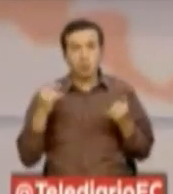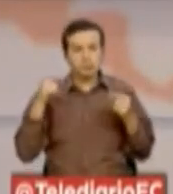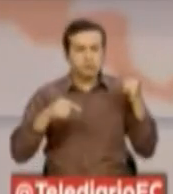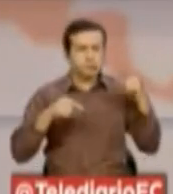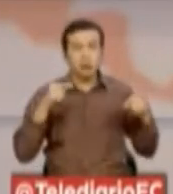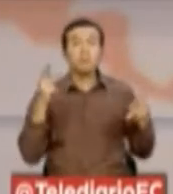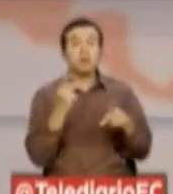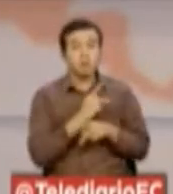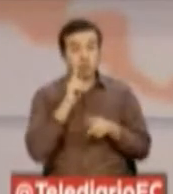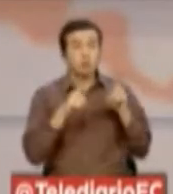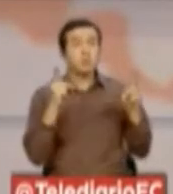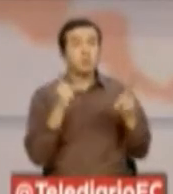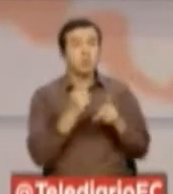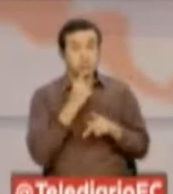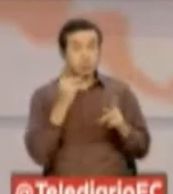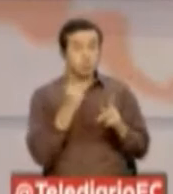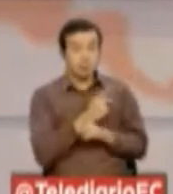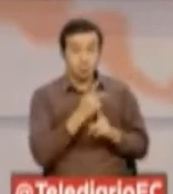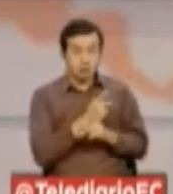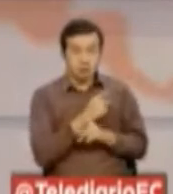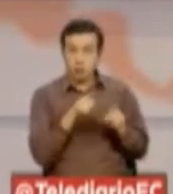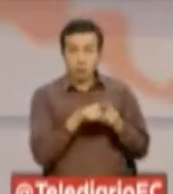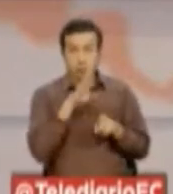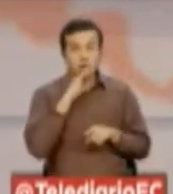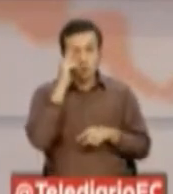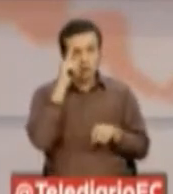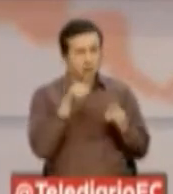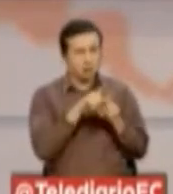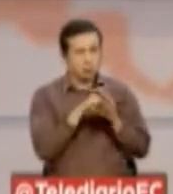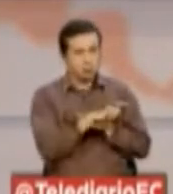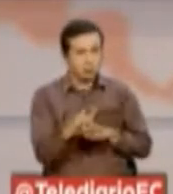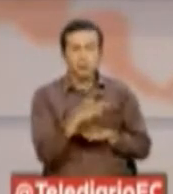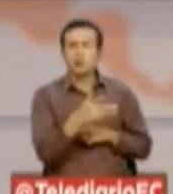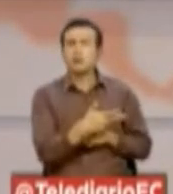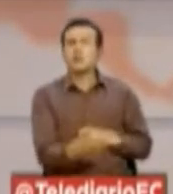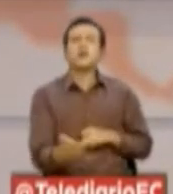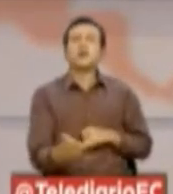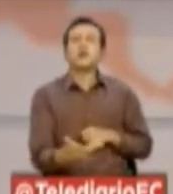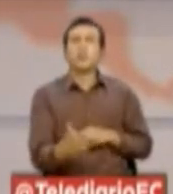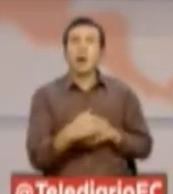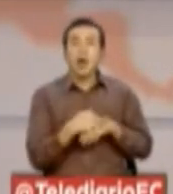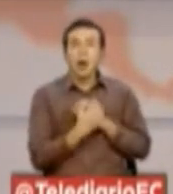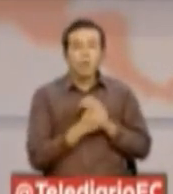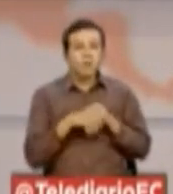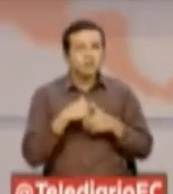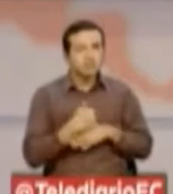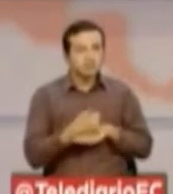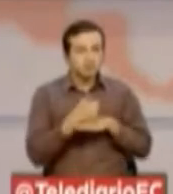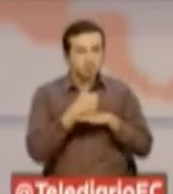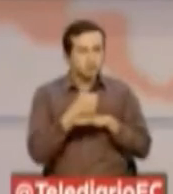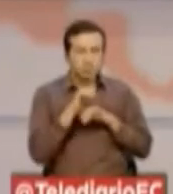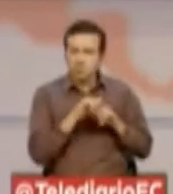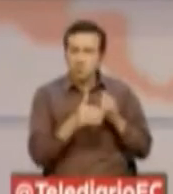sangrientos que son los el mismo argumento de correa lo que se da es la utilización del poder para quedarse en el poder